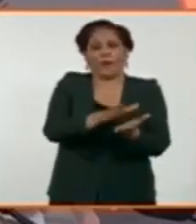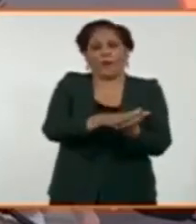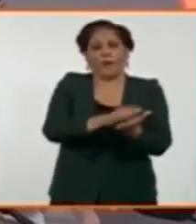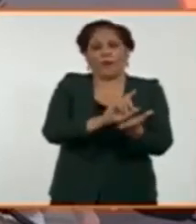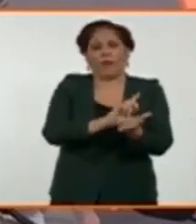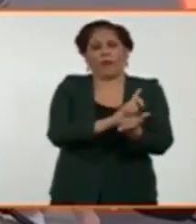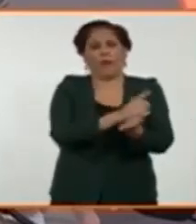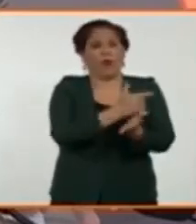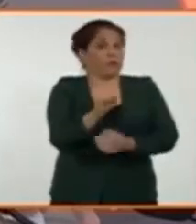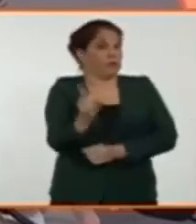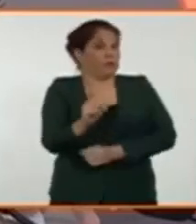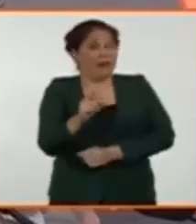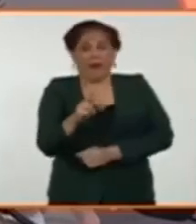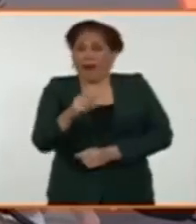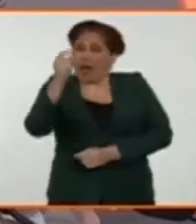una pronta rápida solución